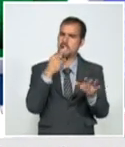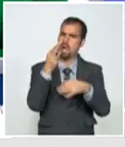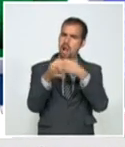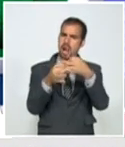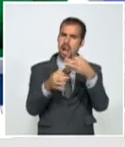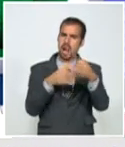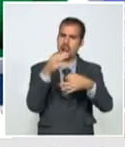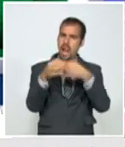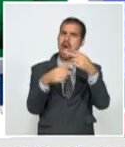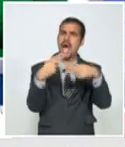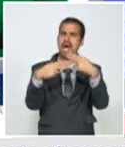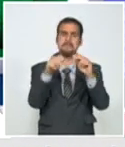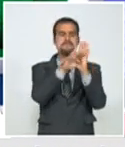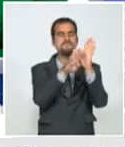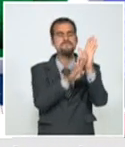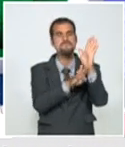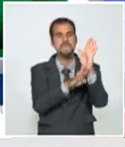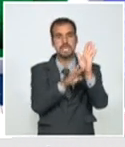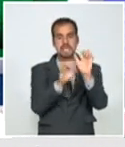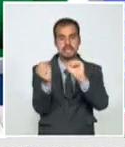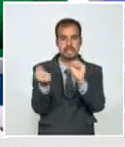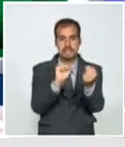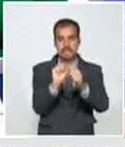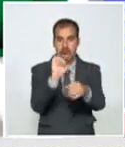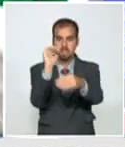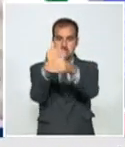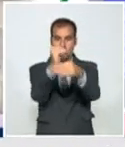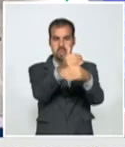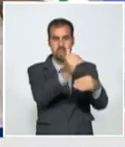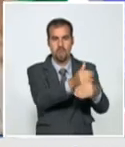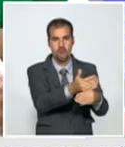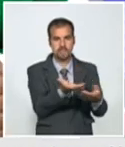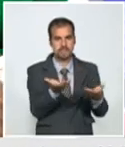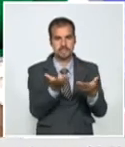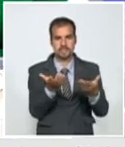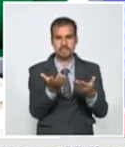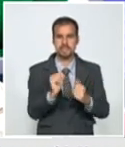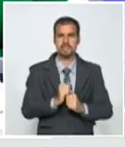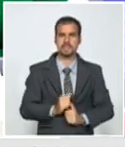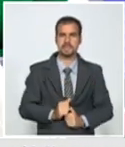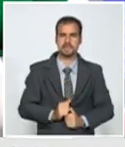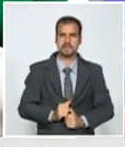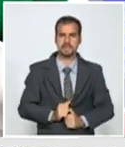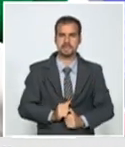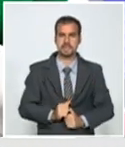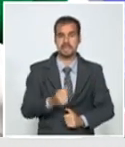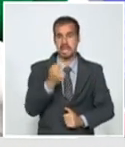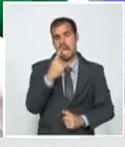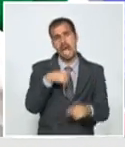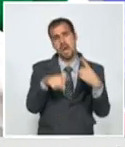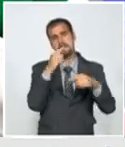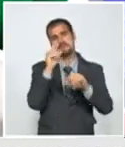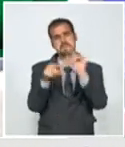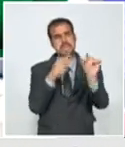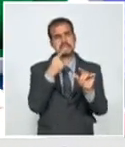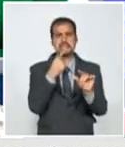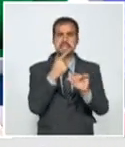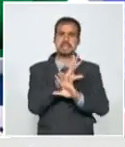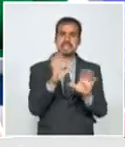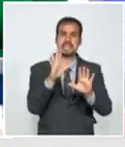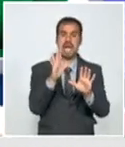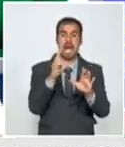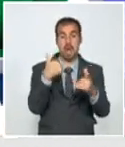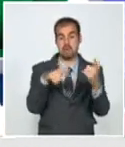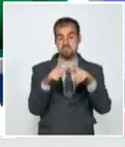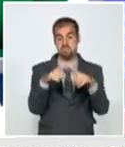adoptan medidas de restricción. Unos hablan de la tercera rebrote, del segundo según plantean